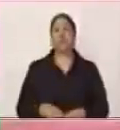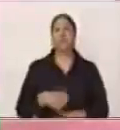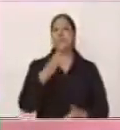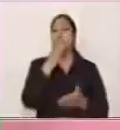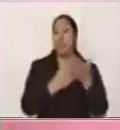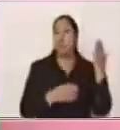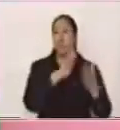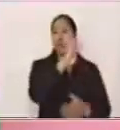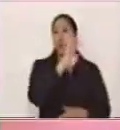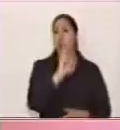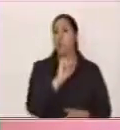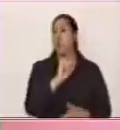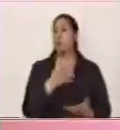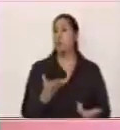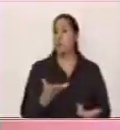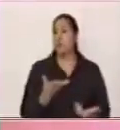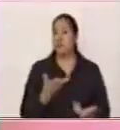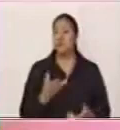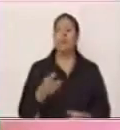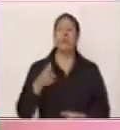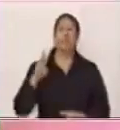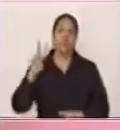40,